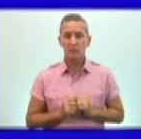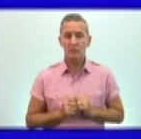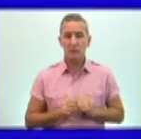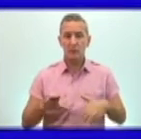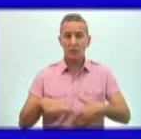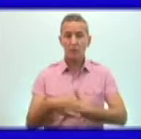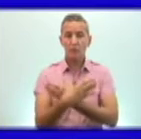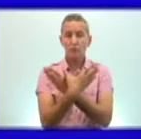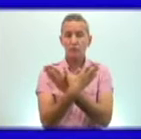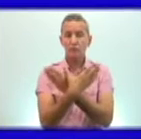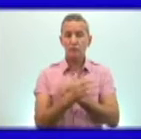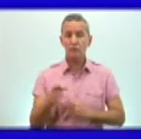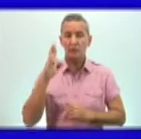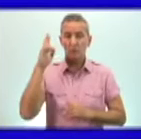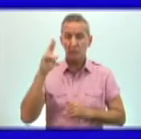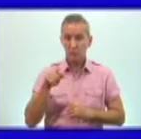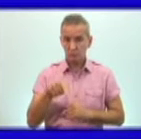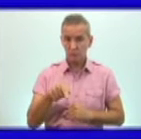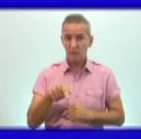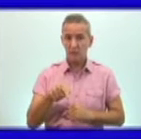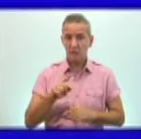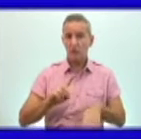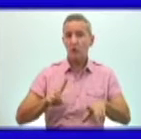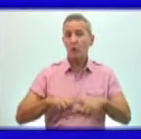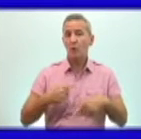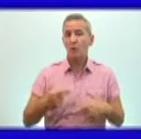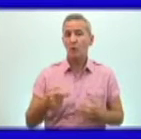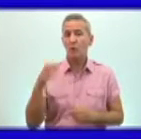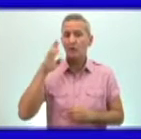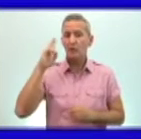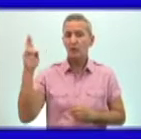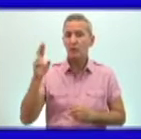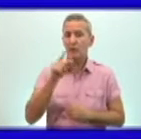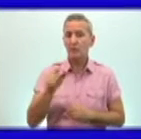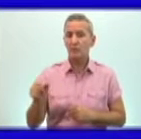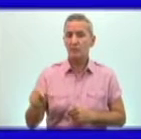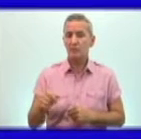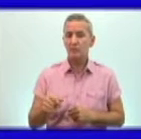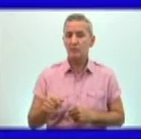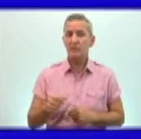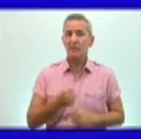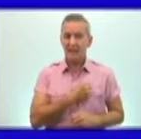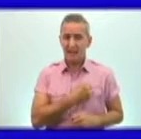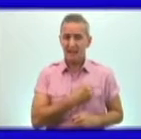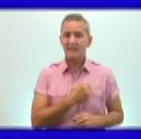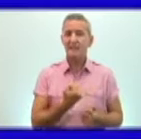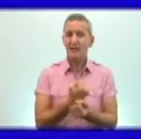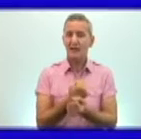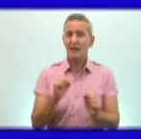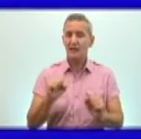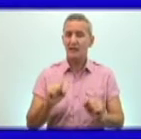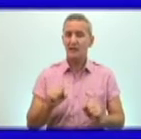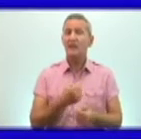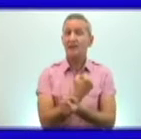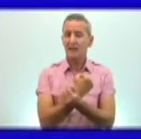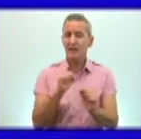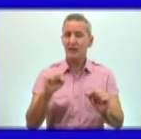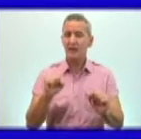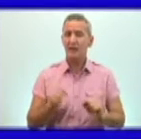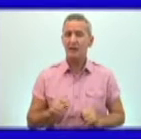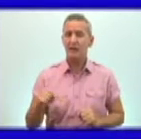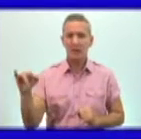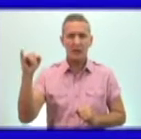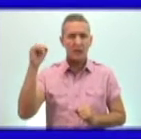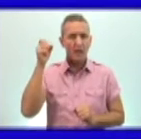dan cuenta, es un símbolo revolucionario, porque los revolucionarios siempre han optado por la libertad. Y la libertad es un